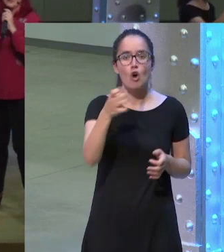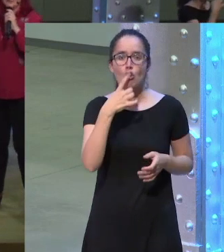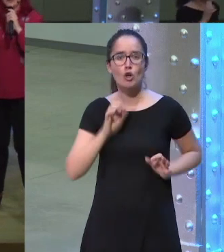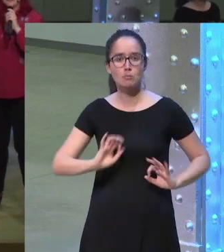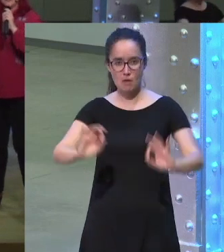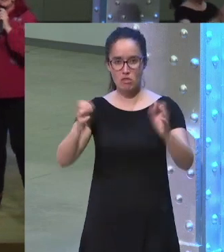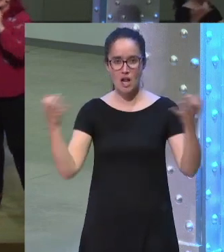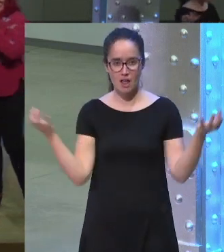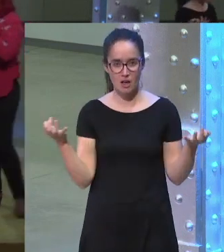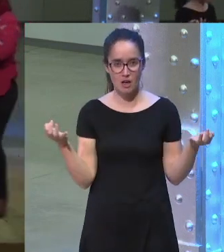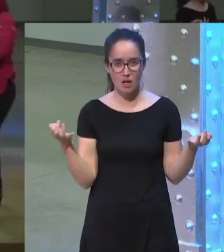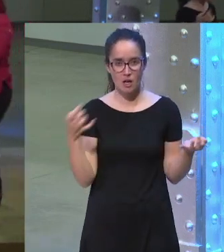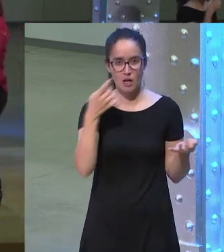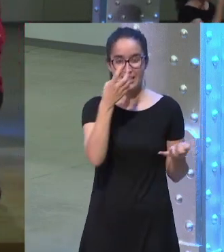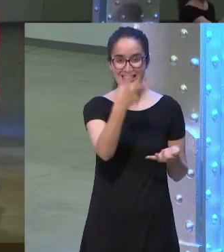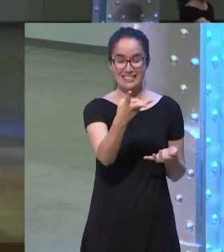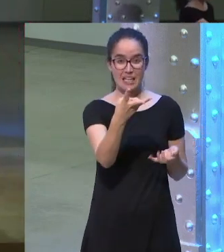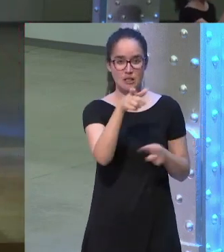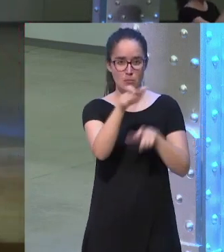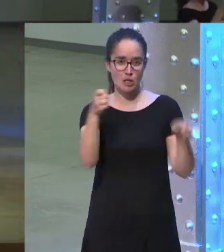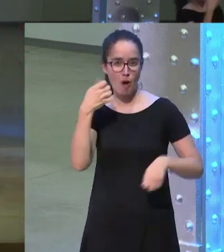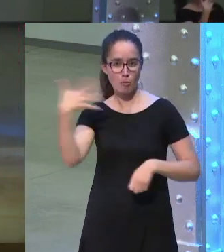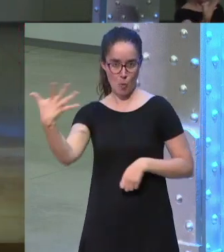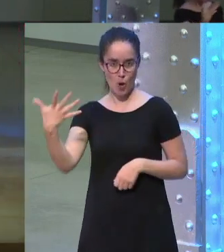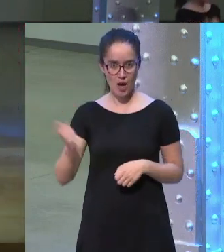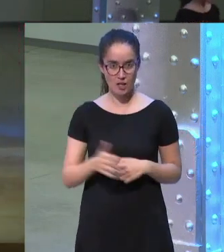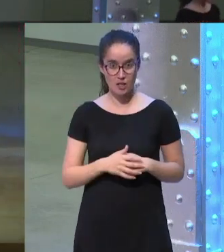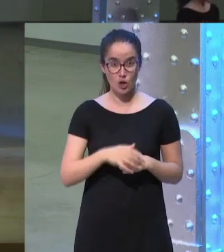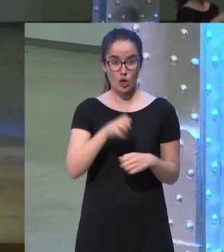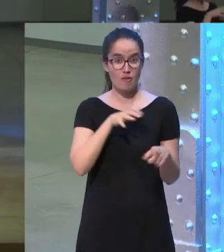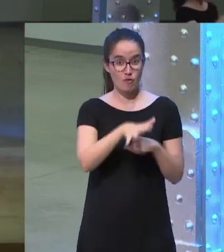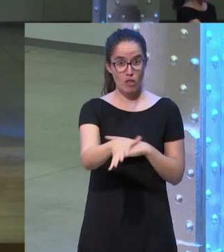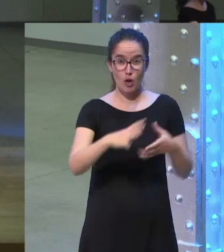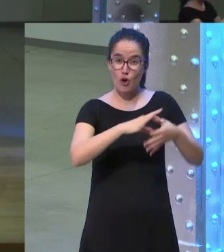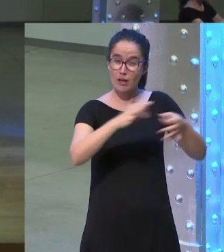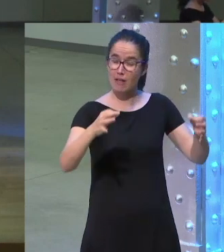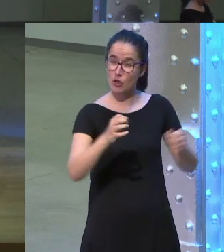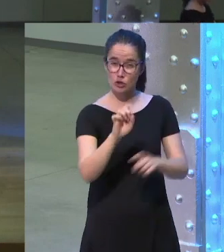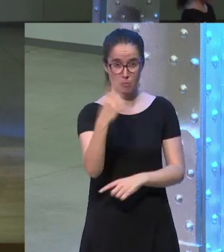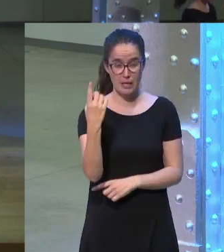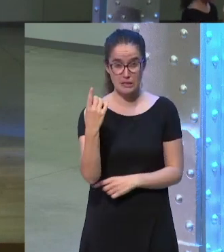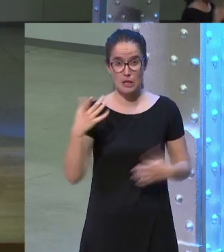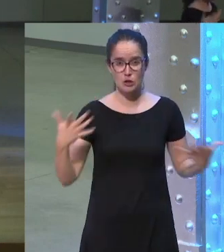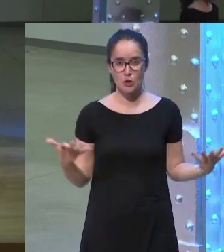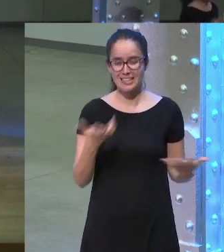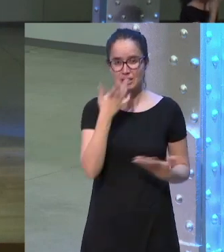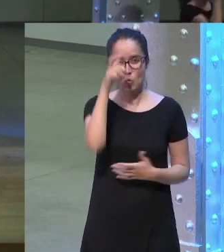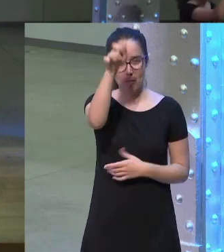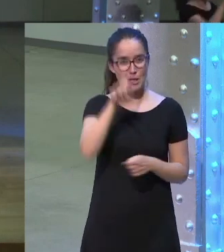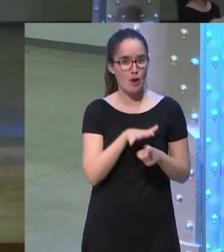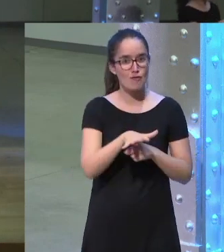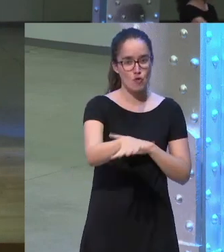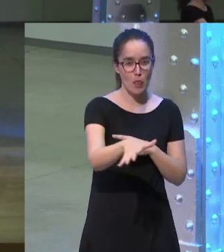rojos? Que son 3 influencers. Son los 3 más conectados. Entonces, si un